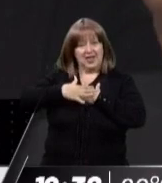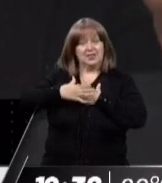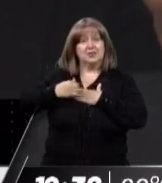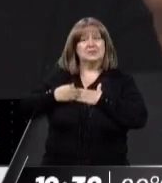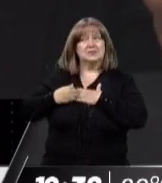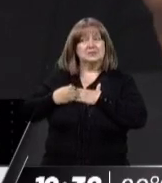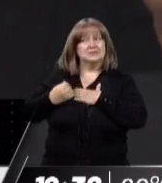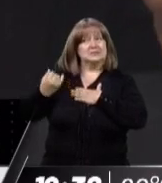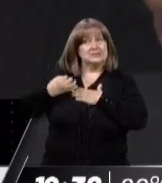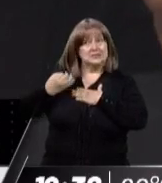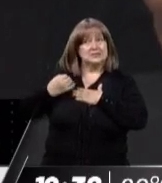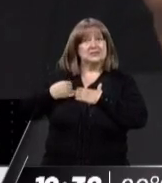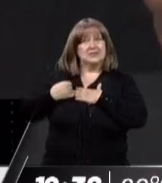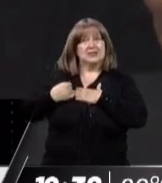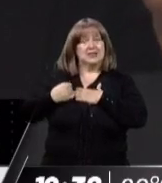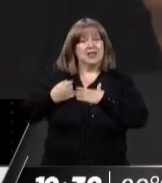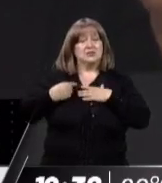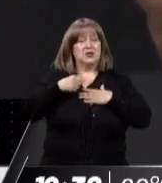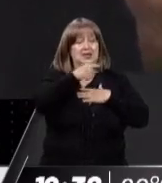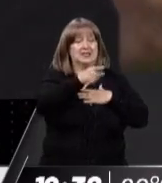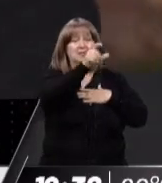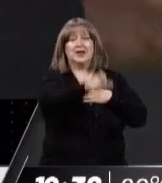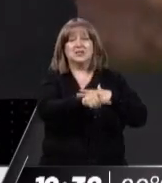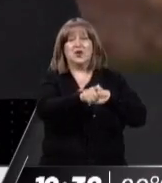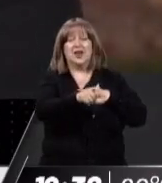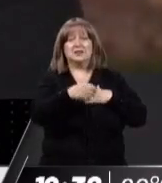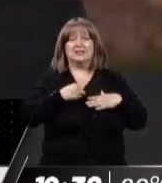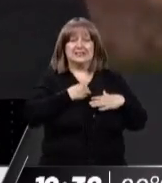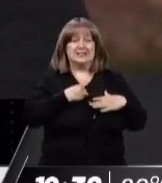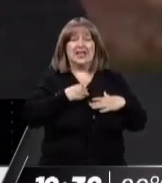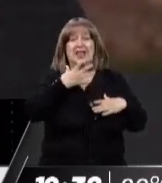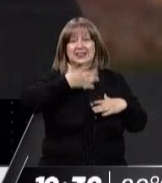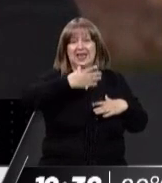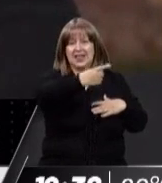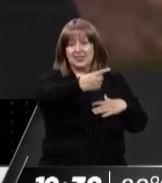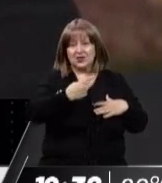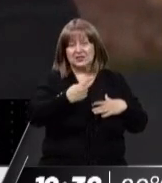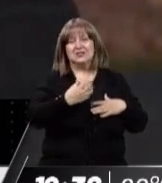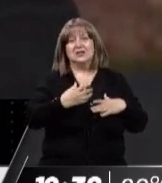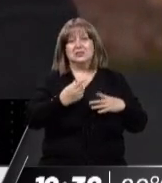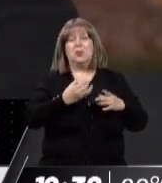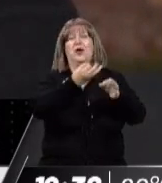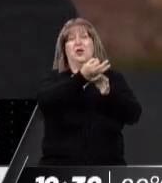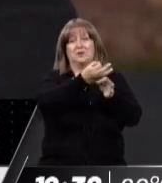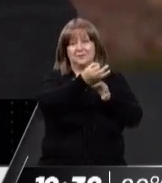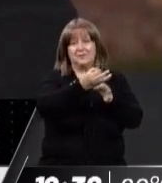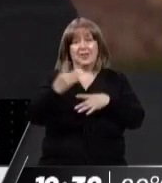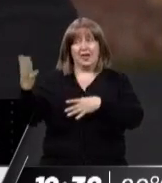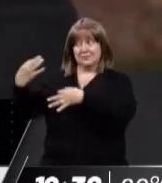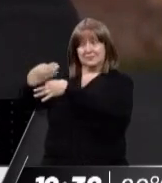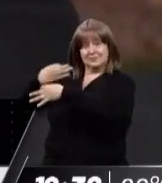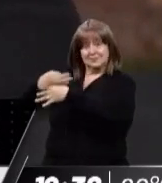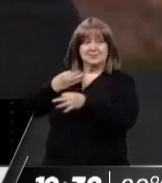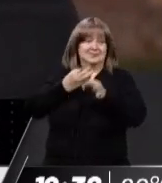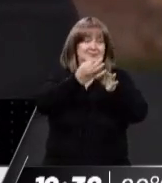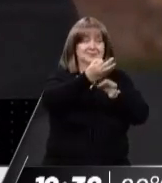nos identificamos. Por ahí, de esa sensación de no haber pertenecido, sentirse